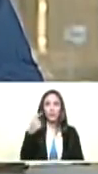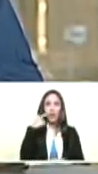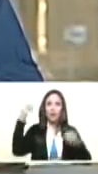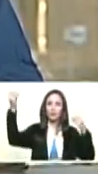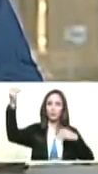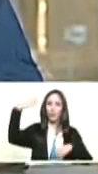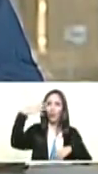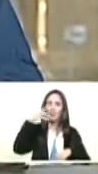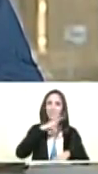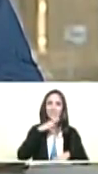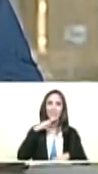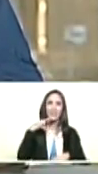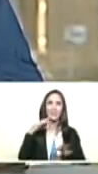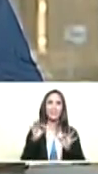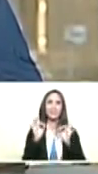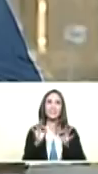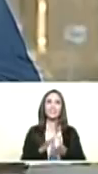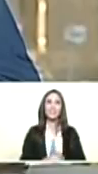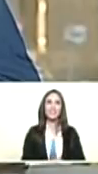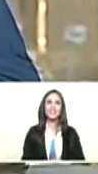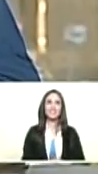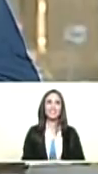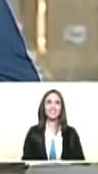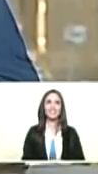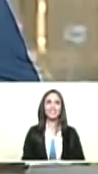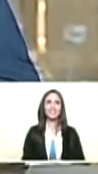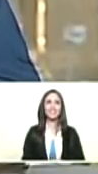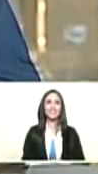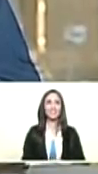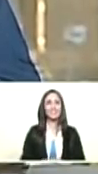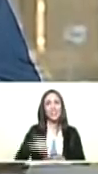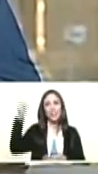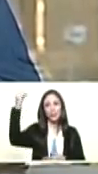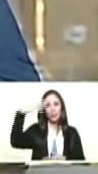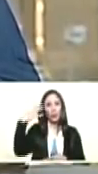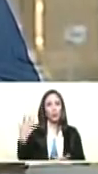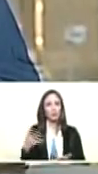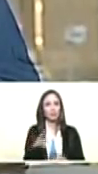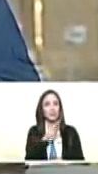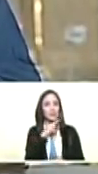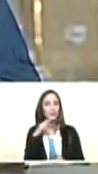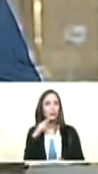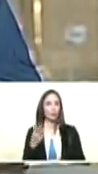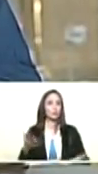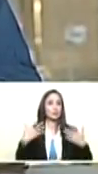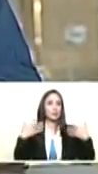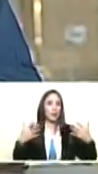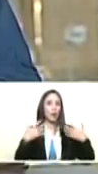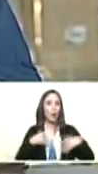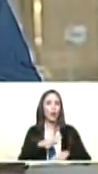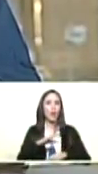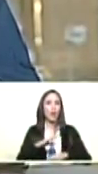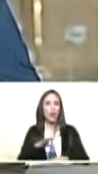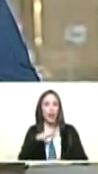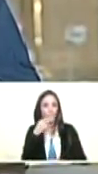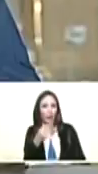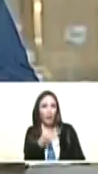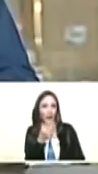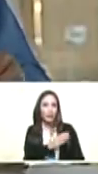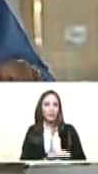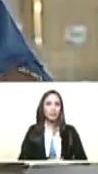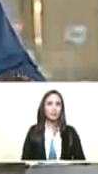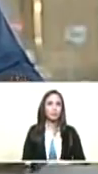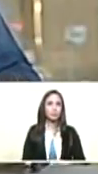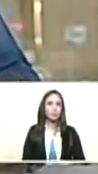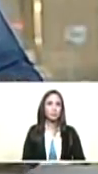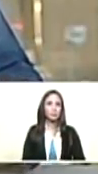¿vale? Solcito sabroso, compadre. ¿Ah? El sol de la tarde que va cayendo. Sabroso, sol